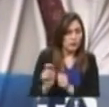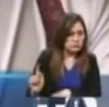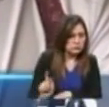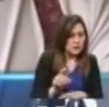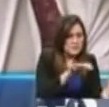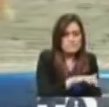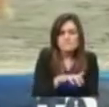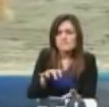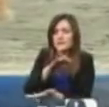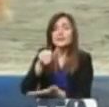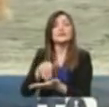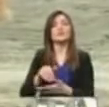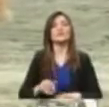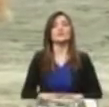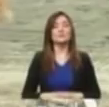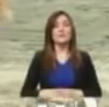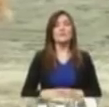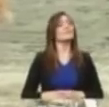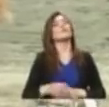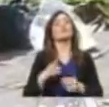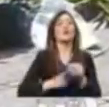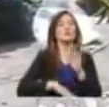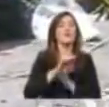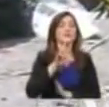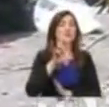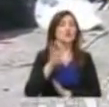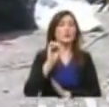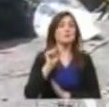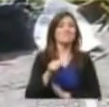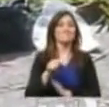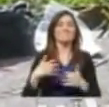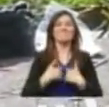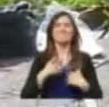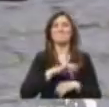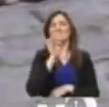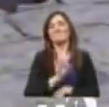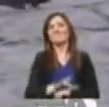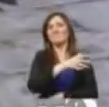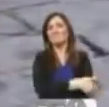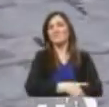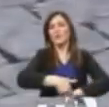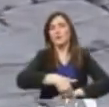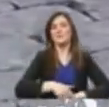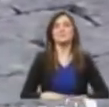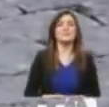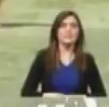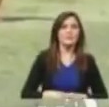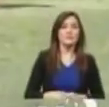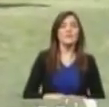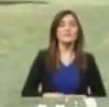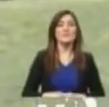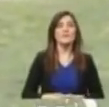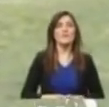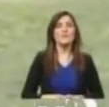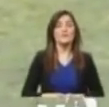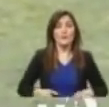lleva a nuestro centro. En la ciudad de Quito hay más de 350 mil animales abandonados en las calles. De allí que